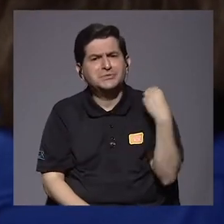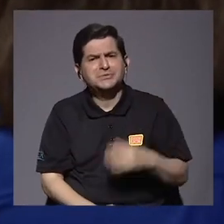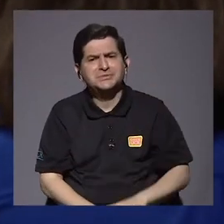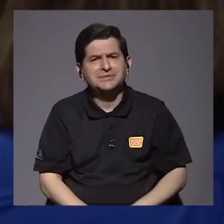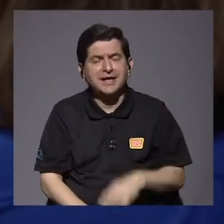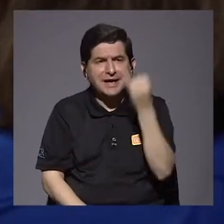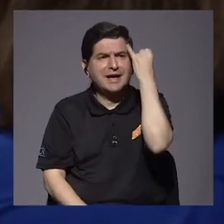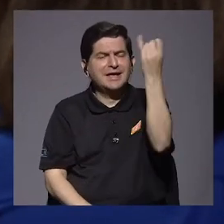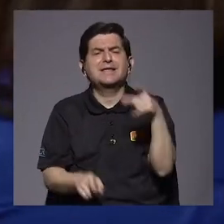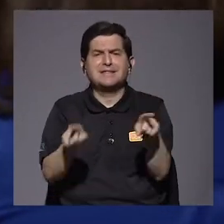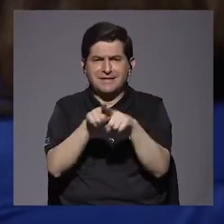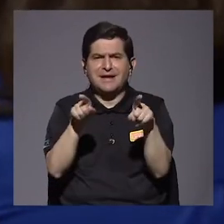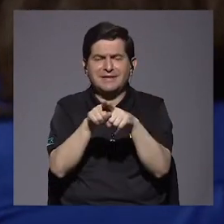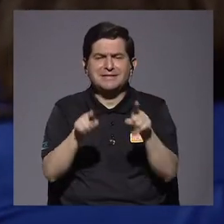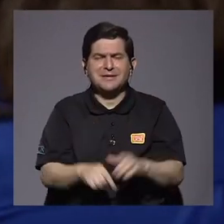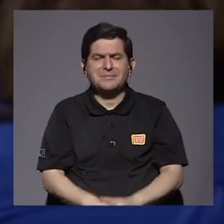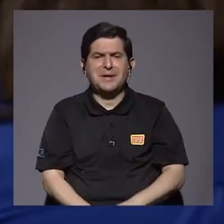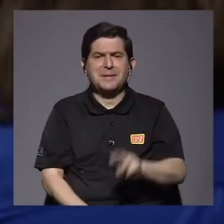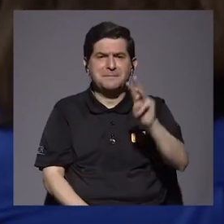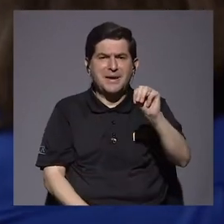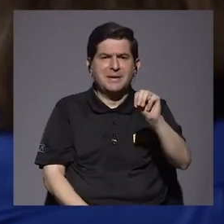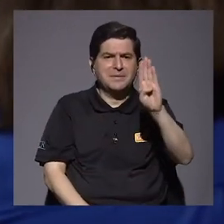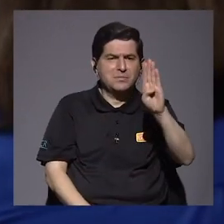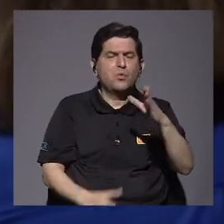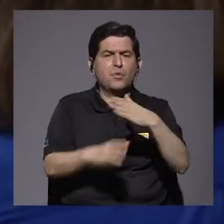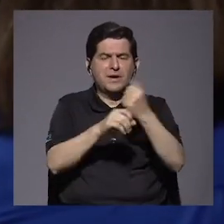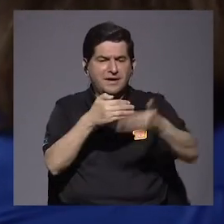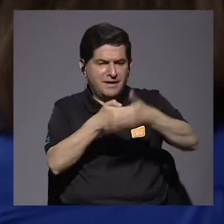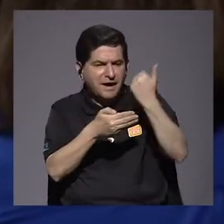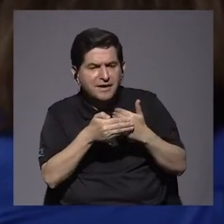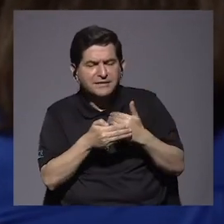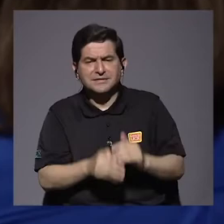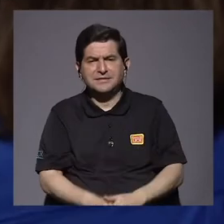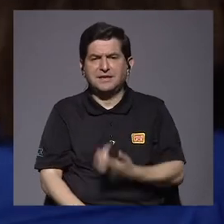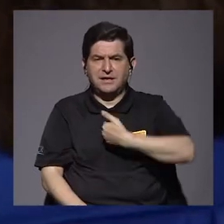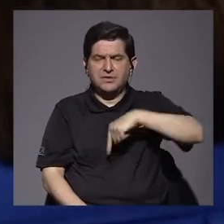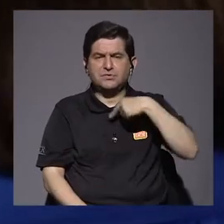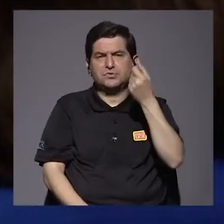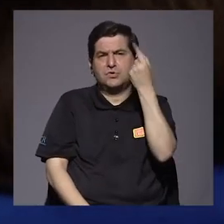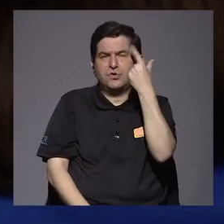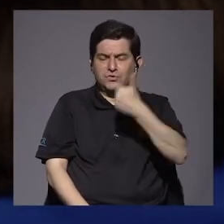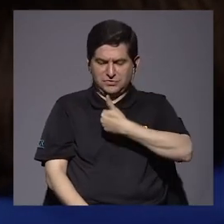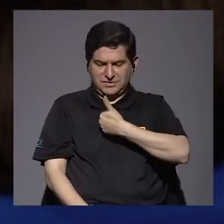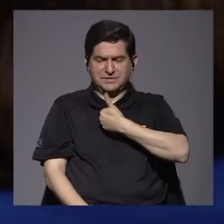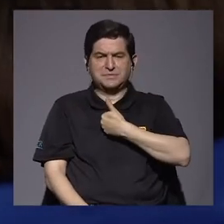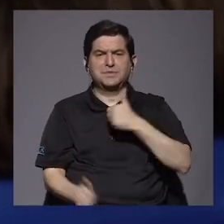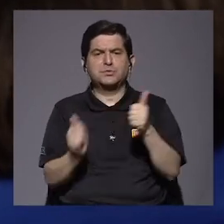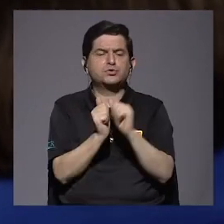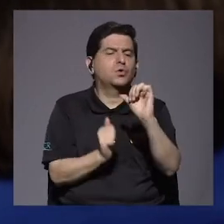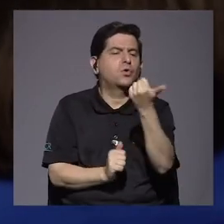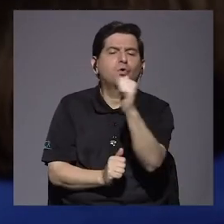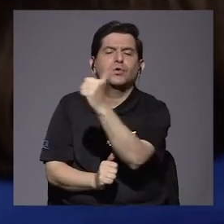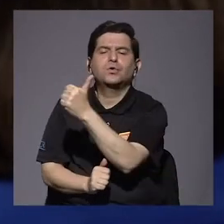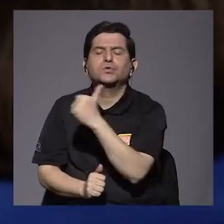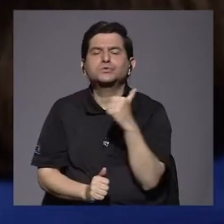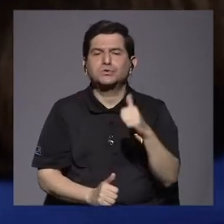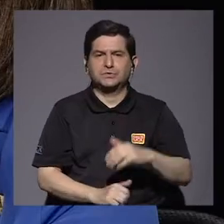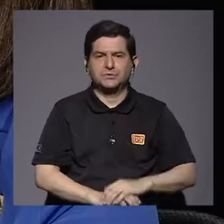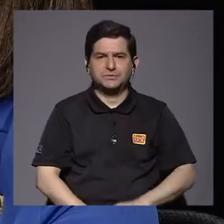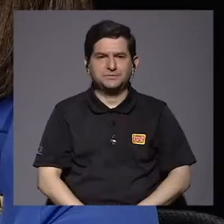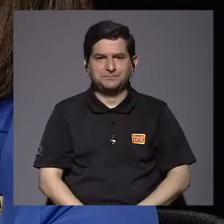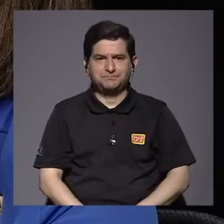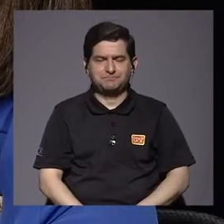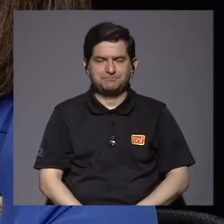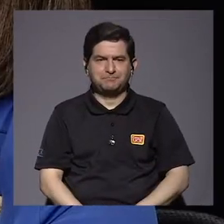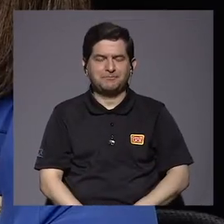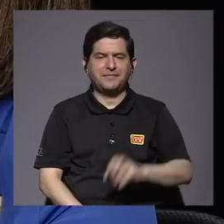es un planteamiento también que ha hecho Martin Buber en el pasado. Así es. Y que es cómo podemos entendernos nosotros con los demás también. Así es.